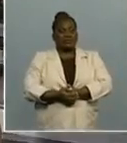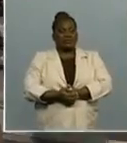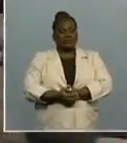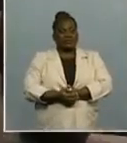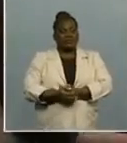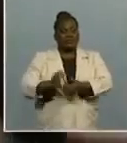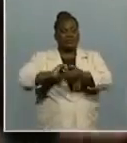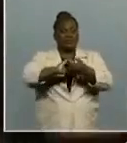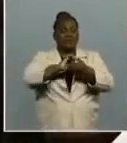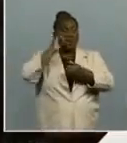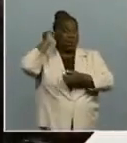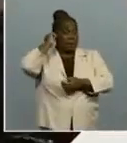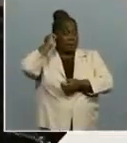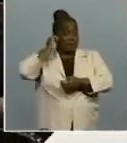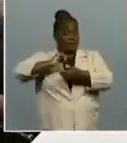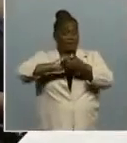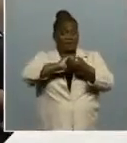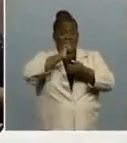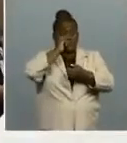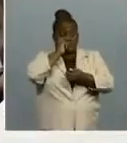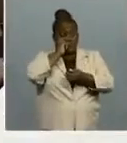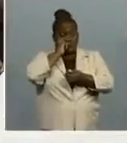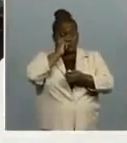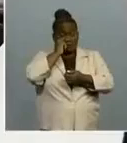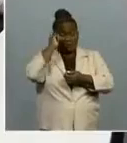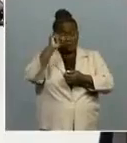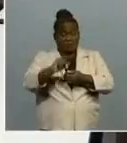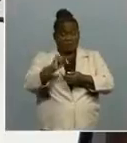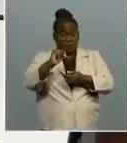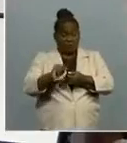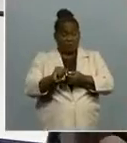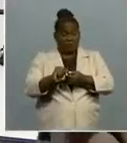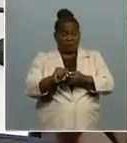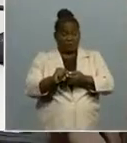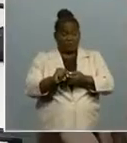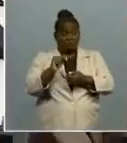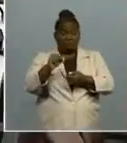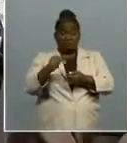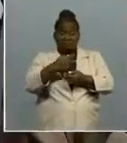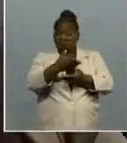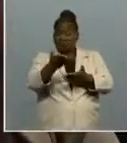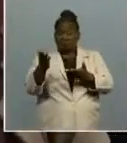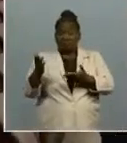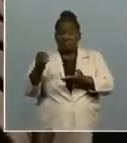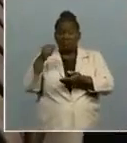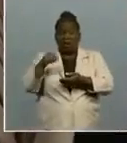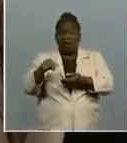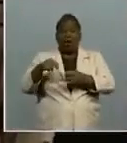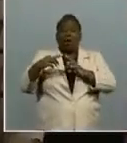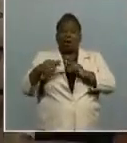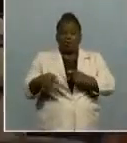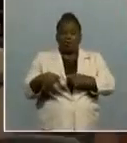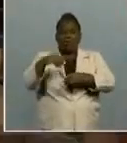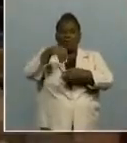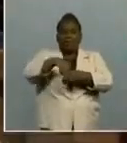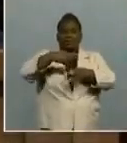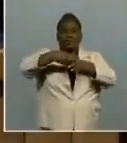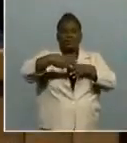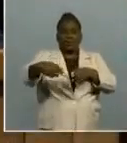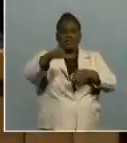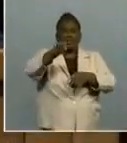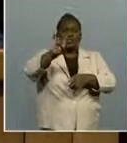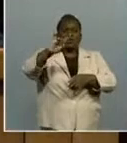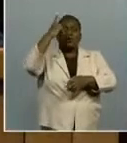compañeras y compañeros lo que sucede hoy nos coloca otra vez frente al hilo de la historia el